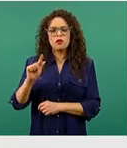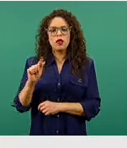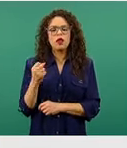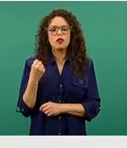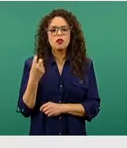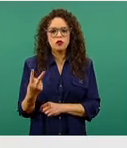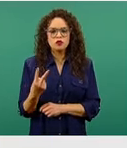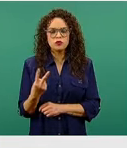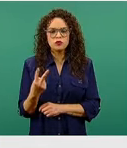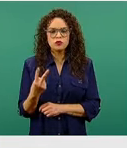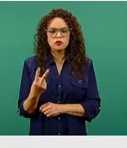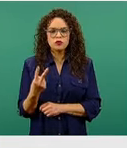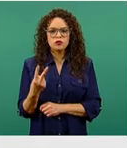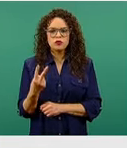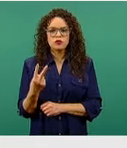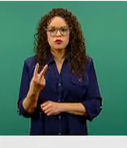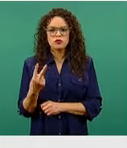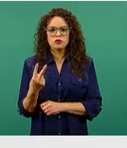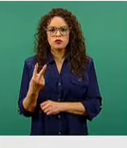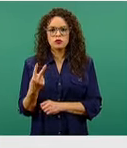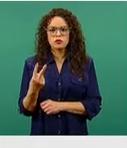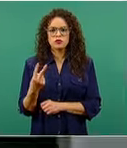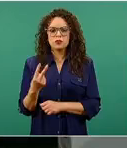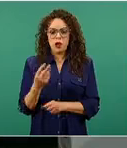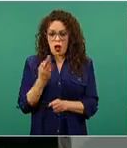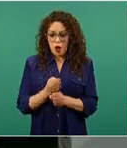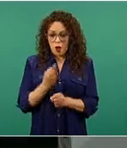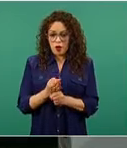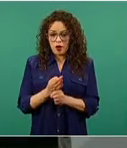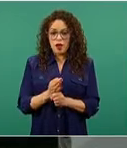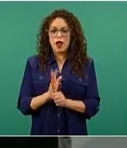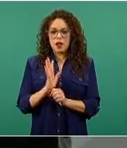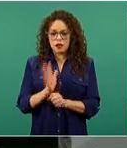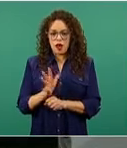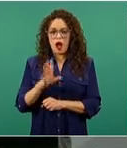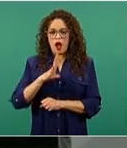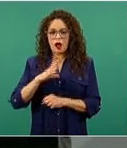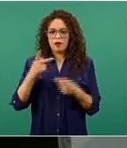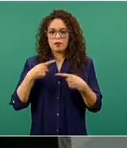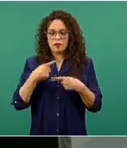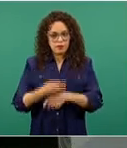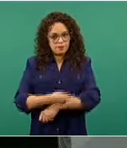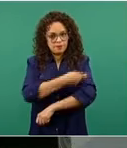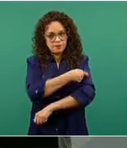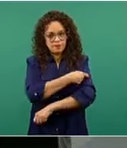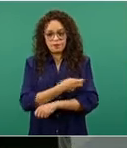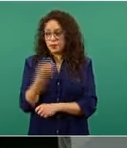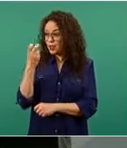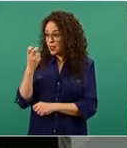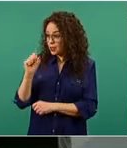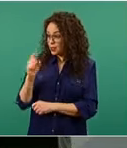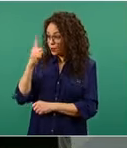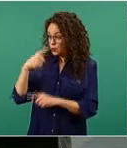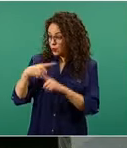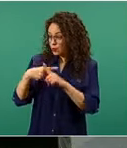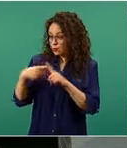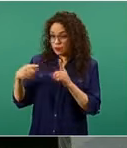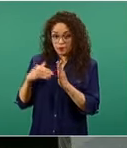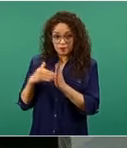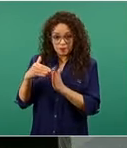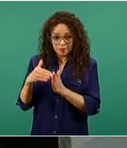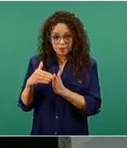21.589.272 que hemos aplicado hasta el momento. La siguiente, por favor. Estas 21 millones y medio de vacunas